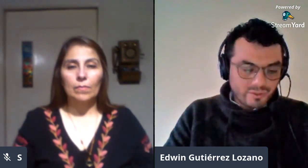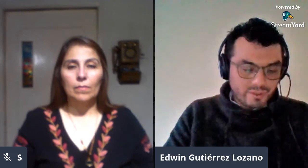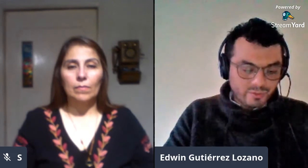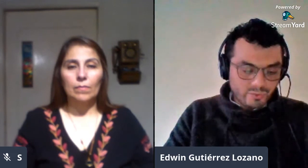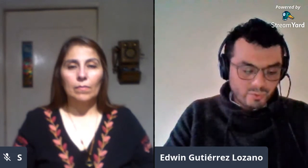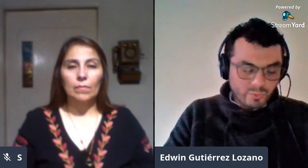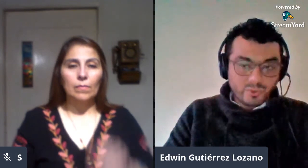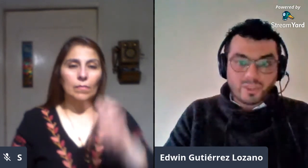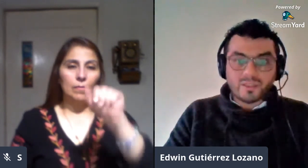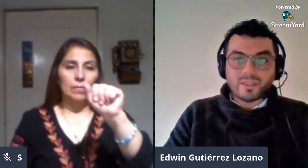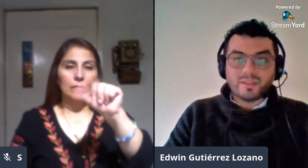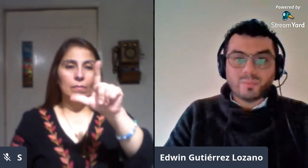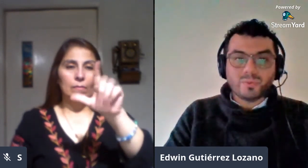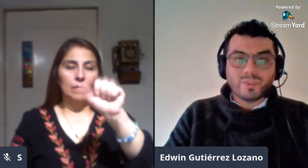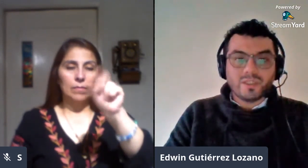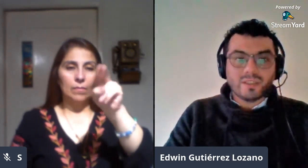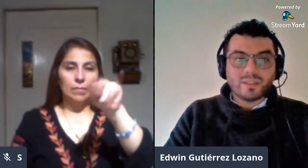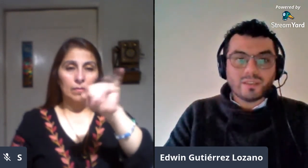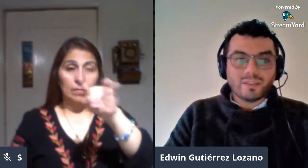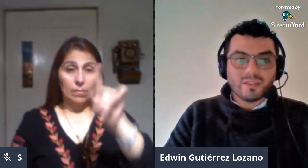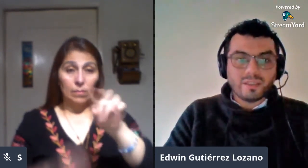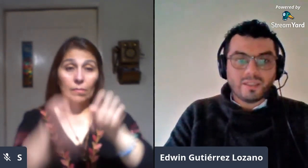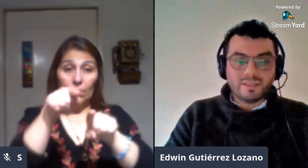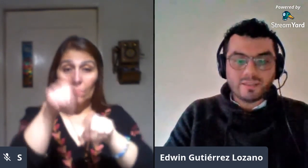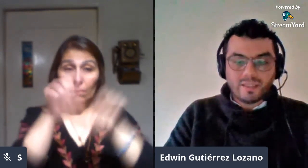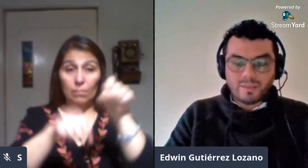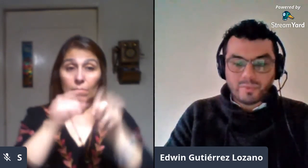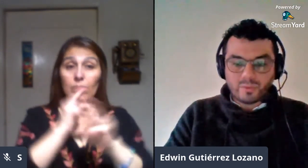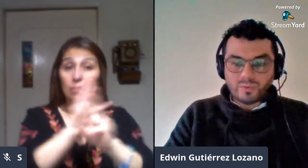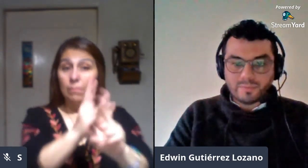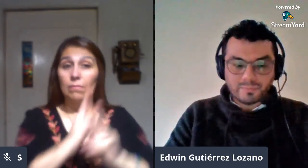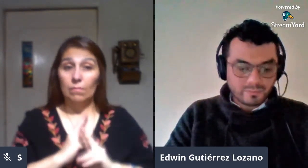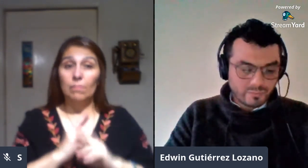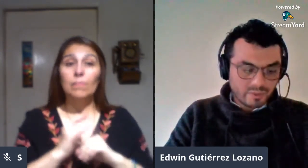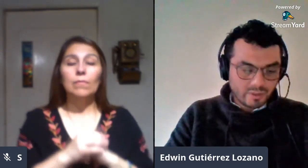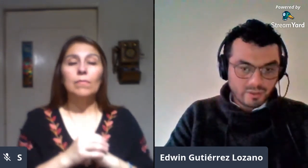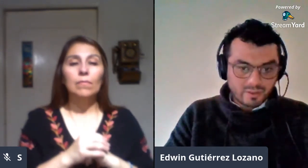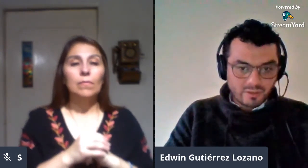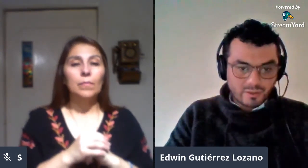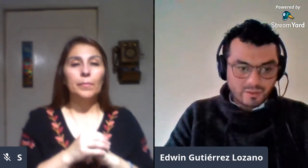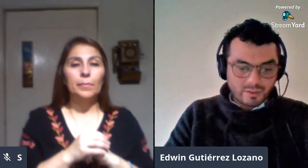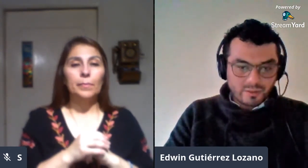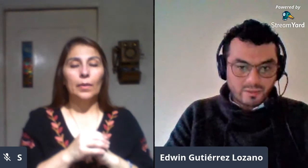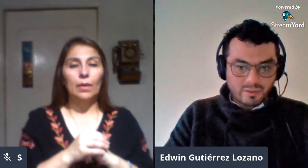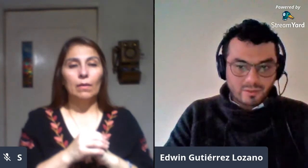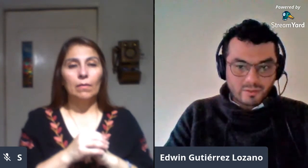Alanis, yo creo que tú nos podrías responder esta pregunta.